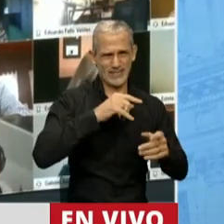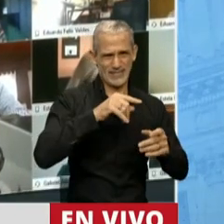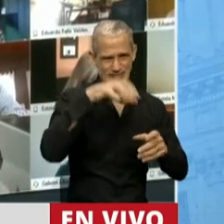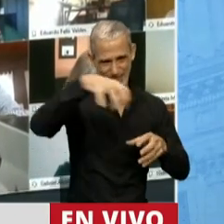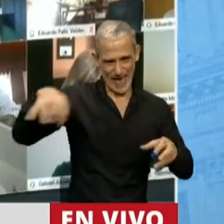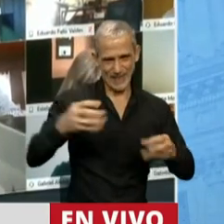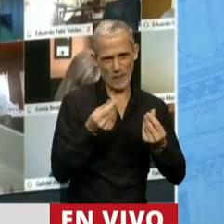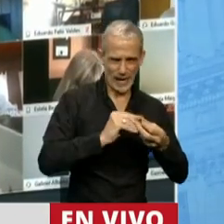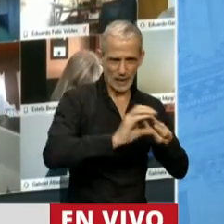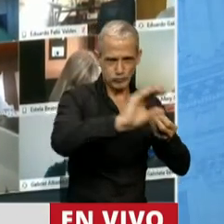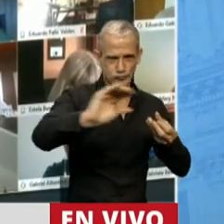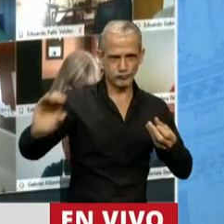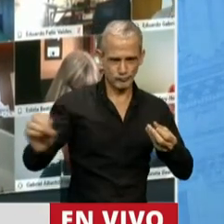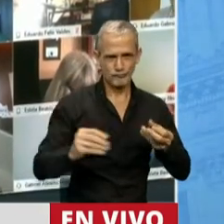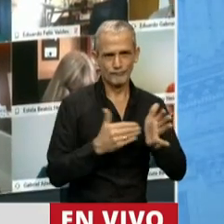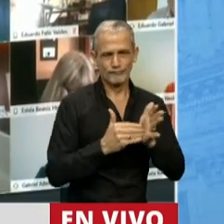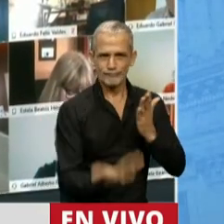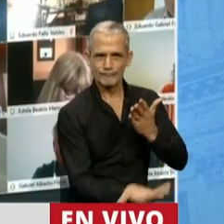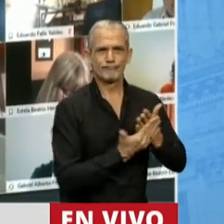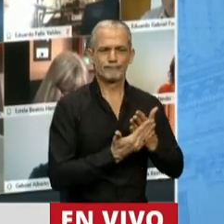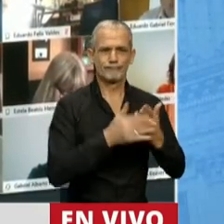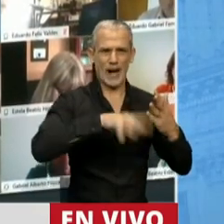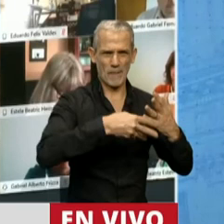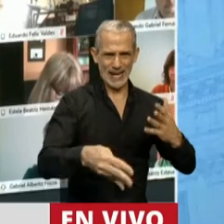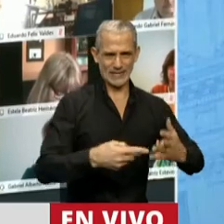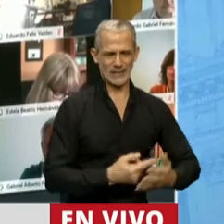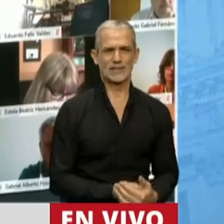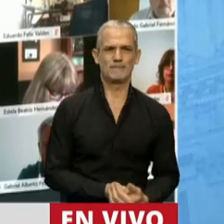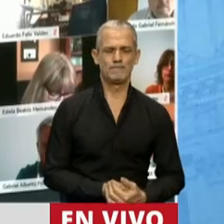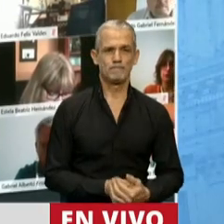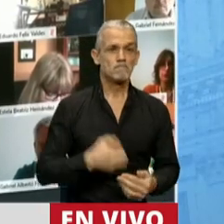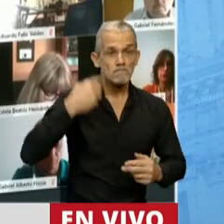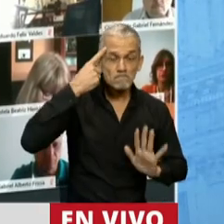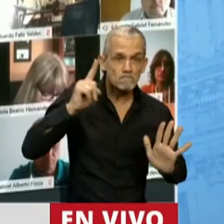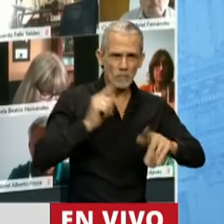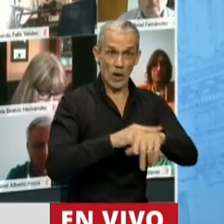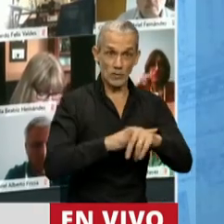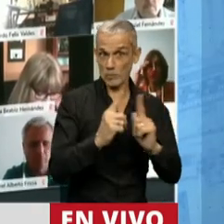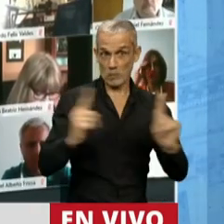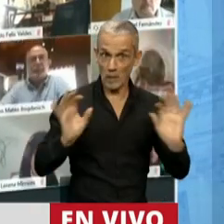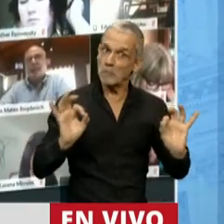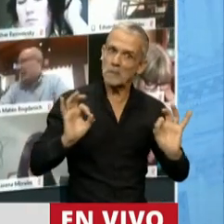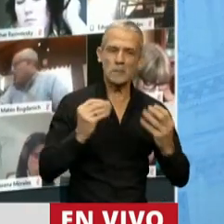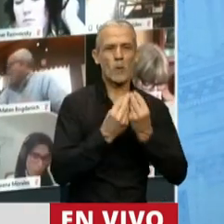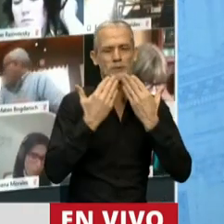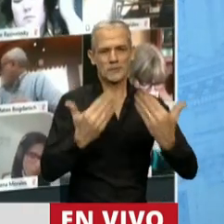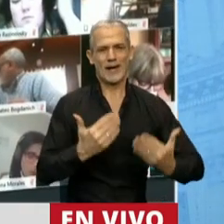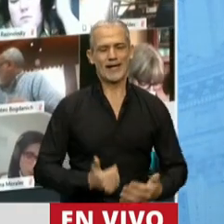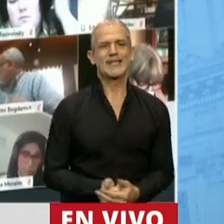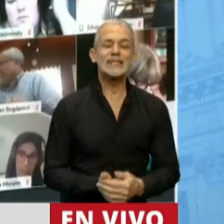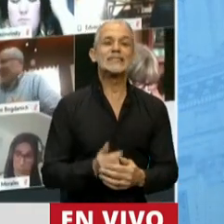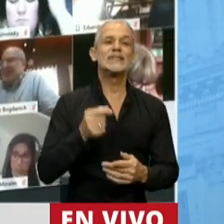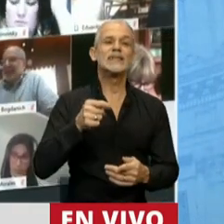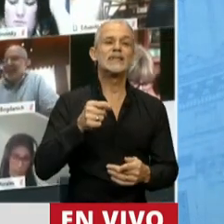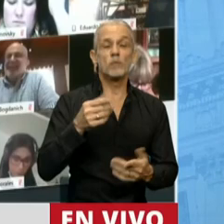asignación proporcional a las universidades creo no haberme excedido presidente muchas gracias y